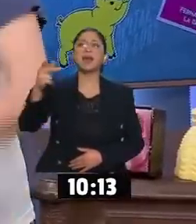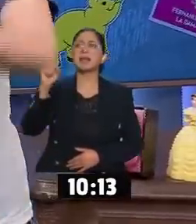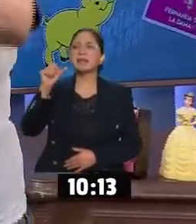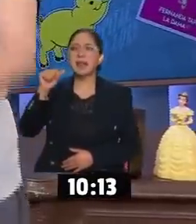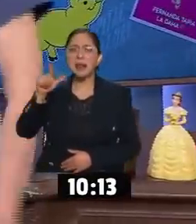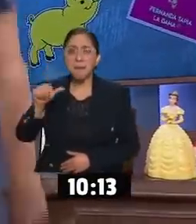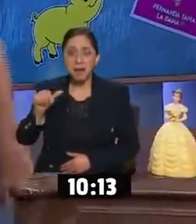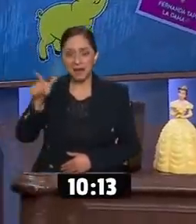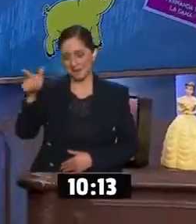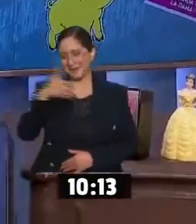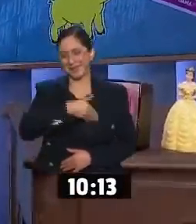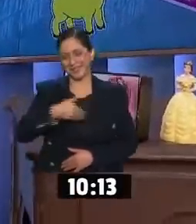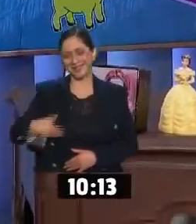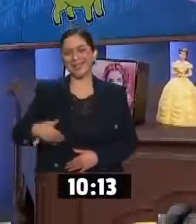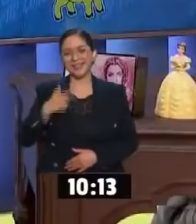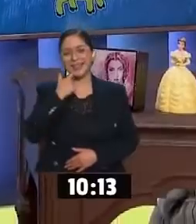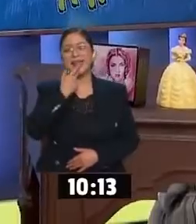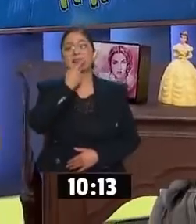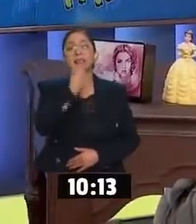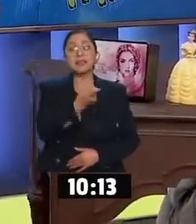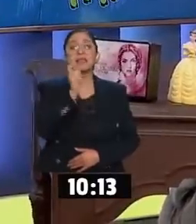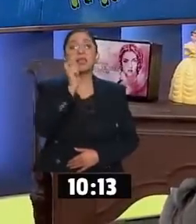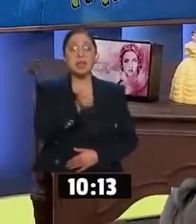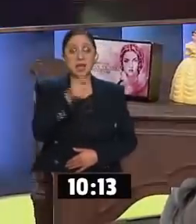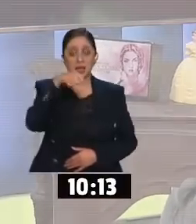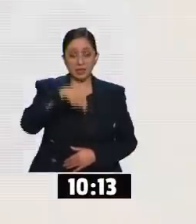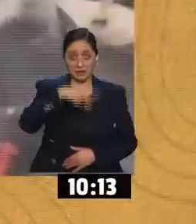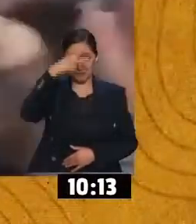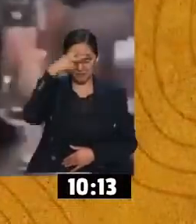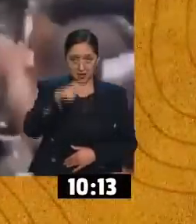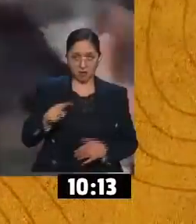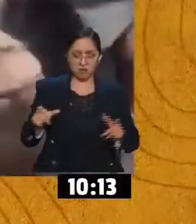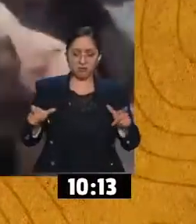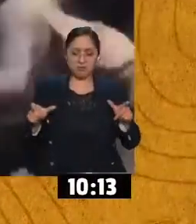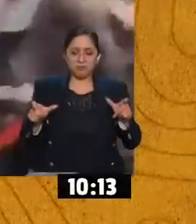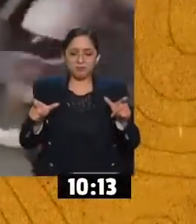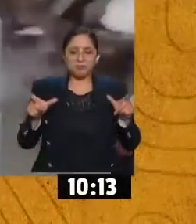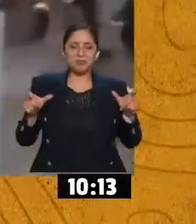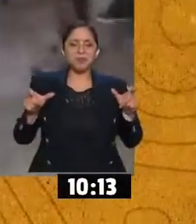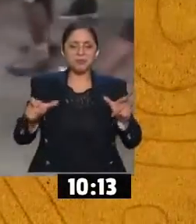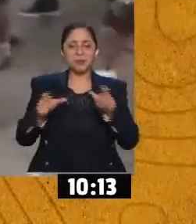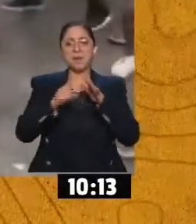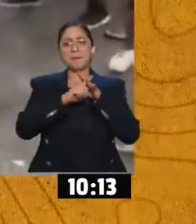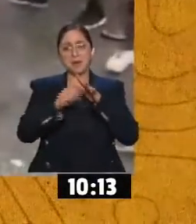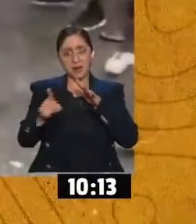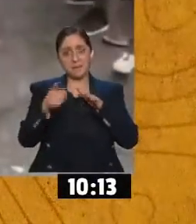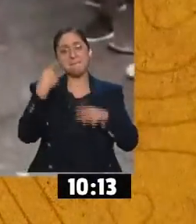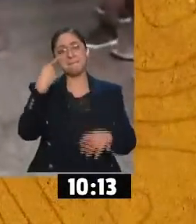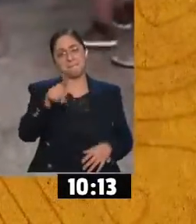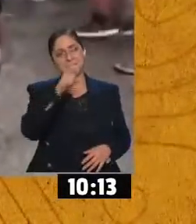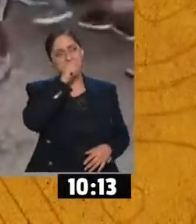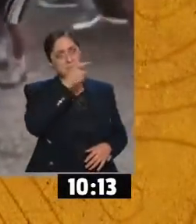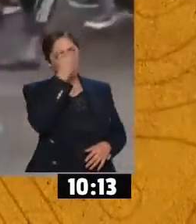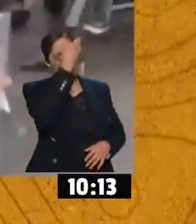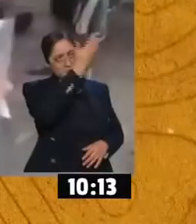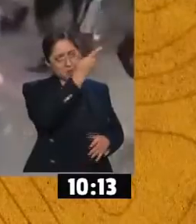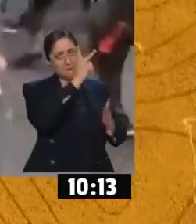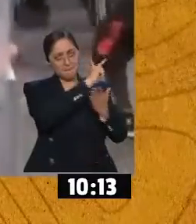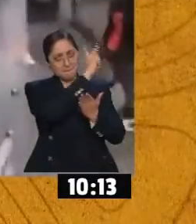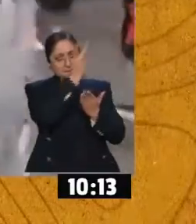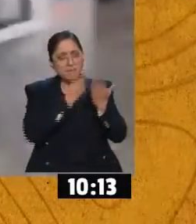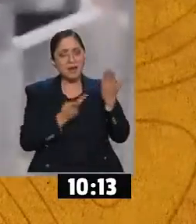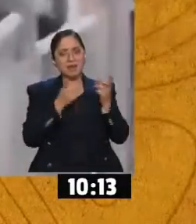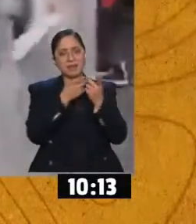que seguirá a México conteniendo migrantes. Y pide a gringos un plan de desarrollo para Centroamérica, un día después